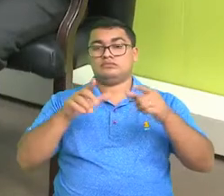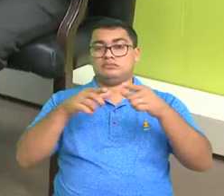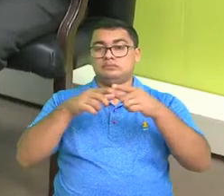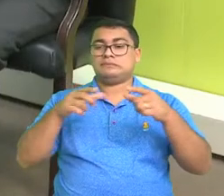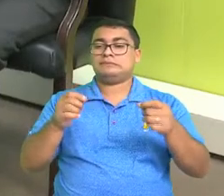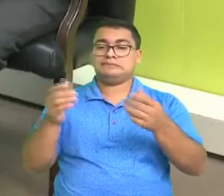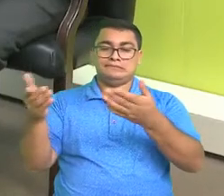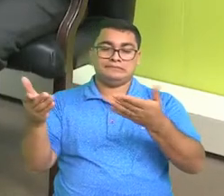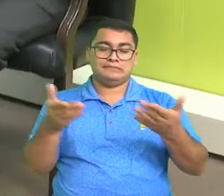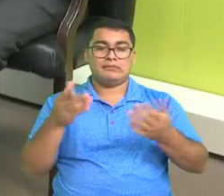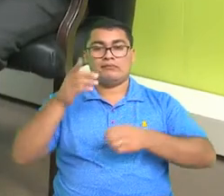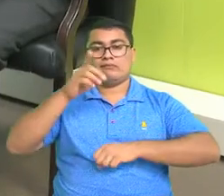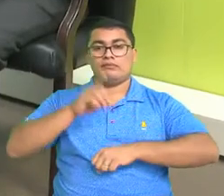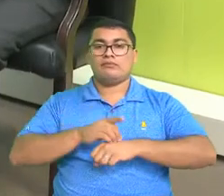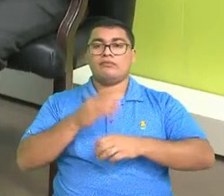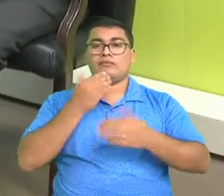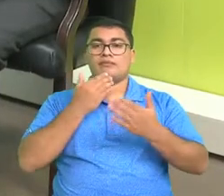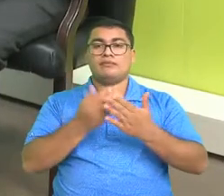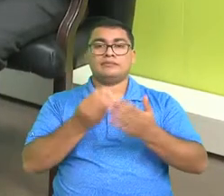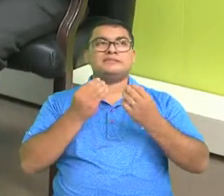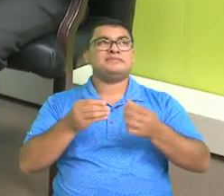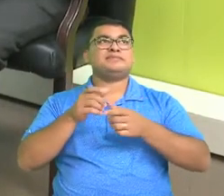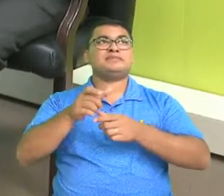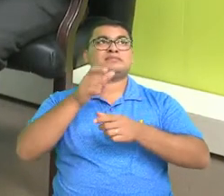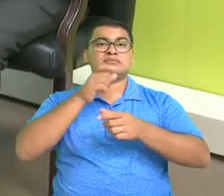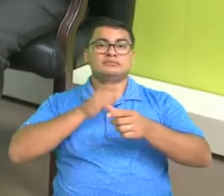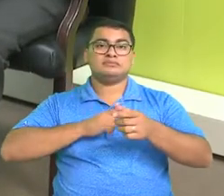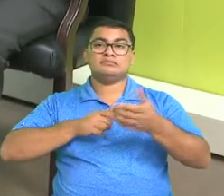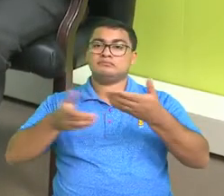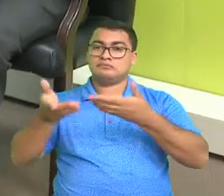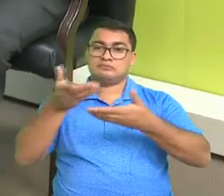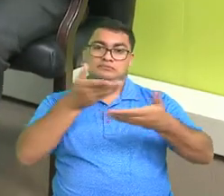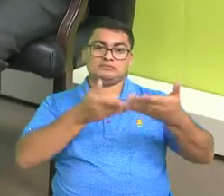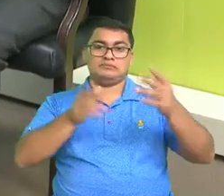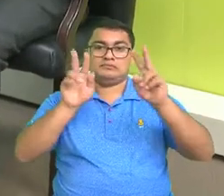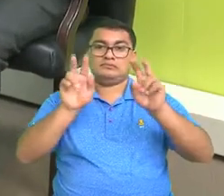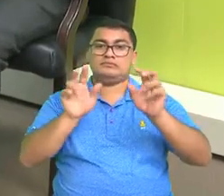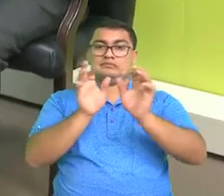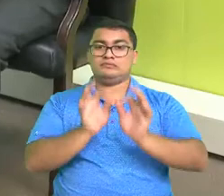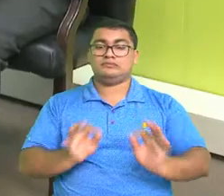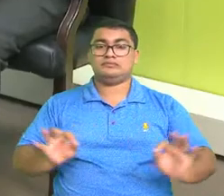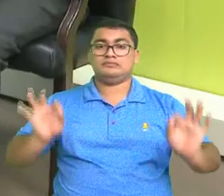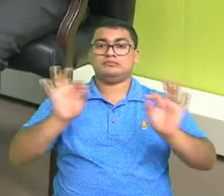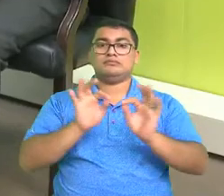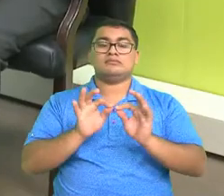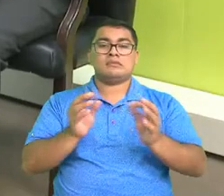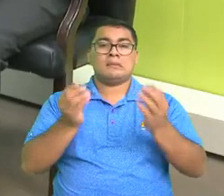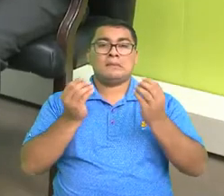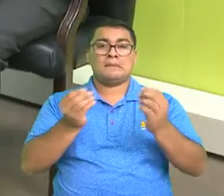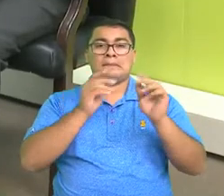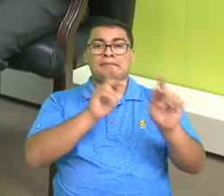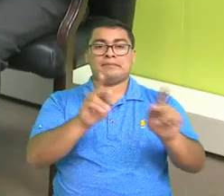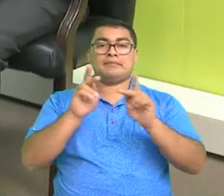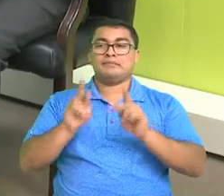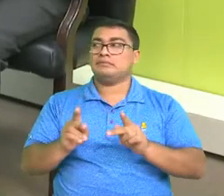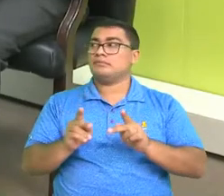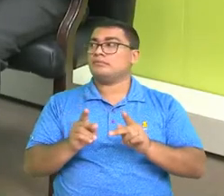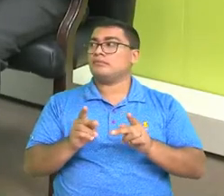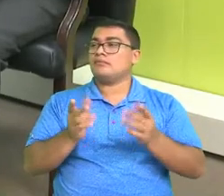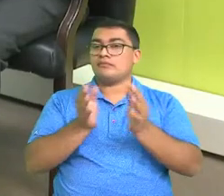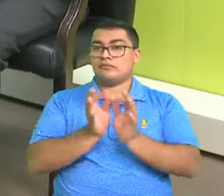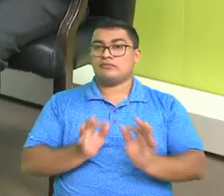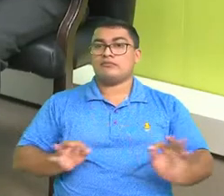gusto. Mucho gusto, gracias por la invitación, ¿verdad? Aquí compartiendo un tema muy interesante, para la población en general, sobre